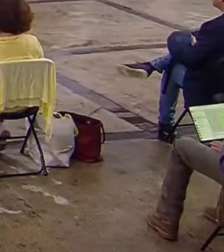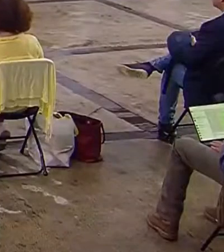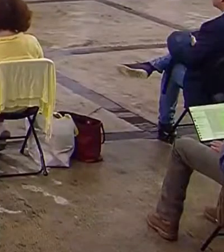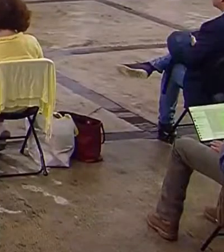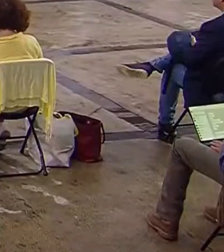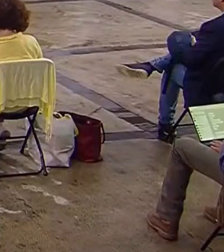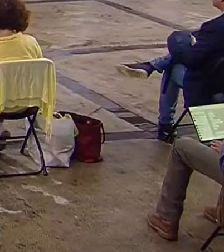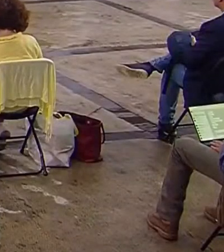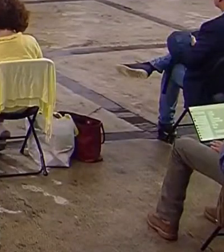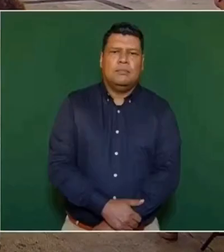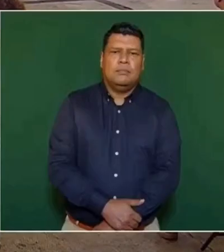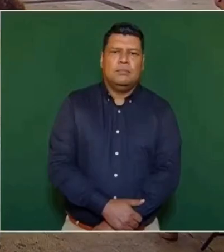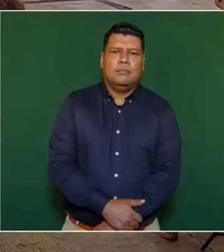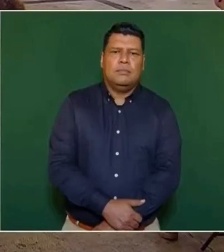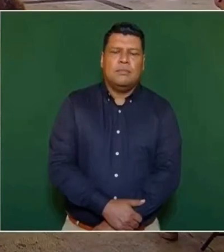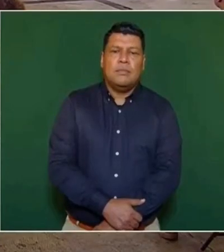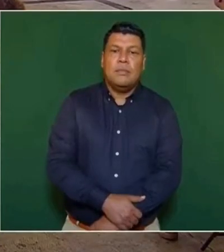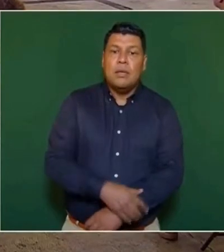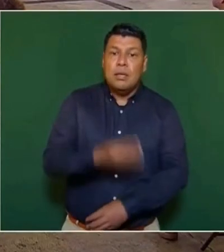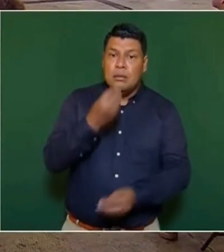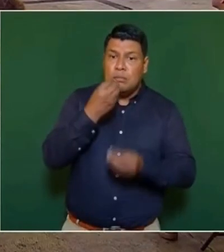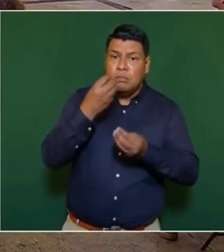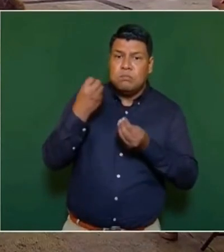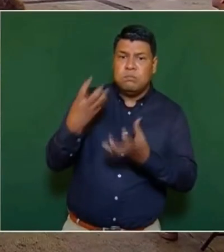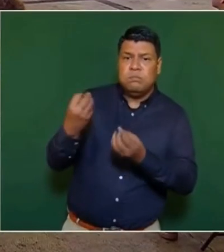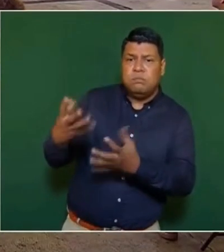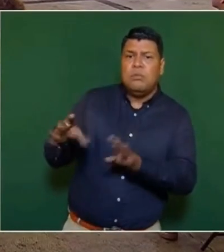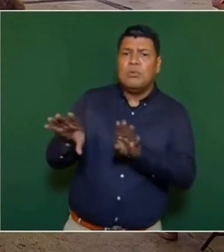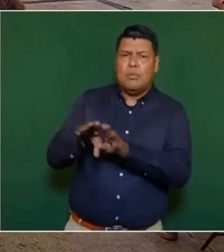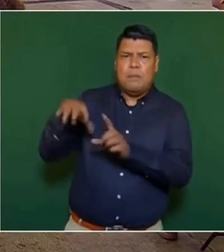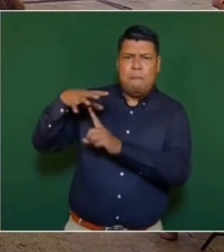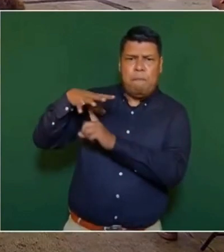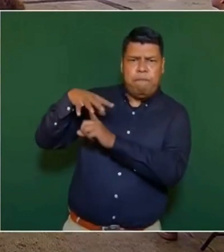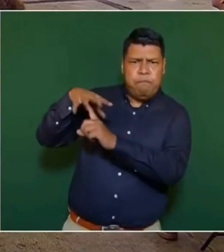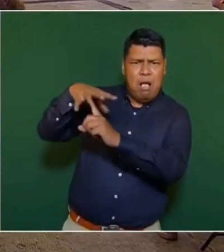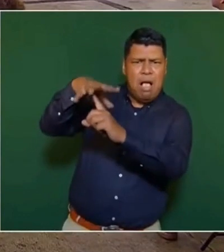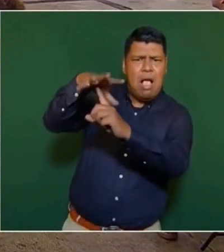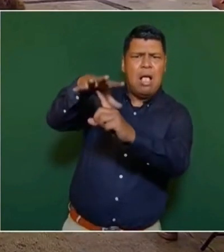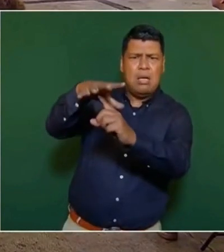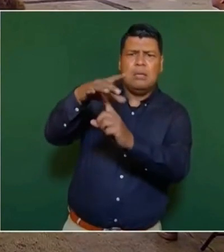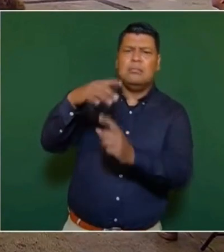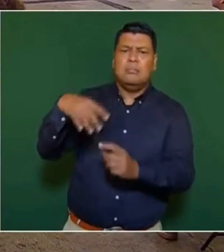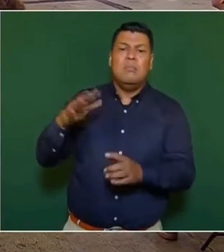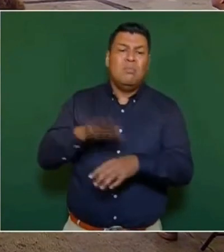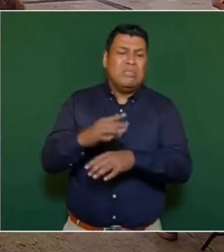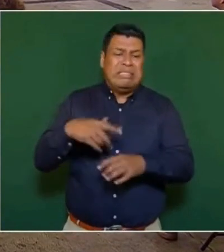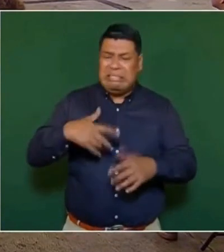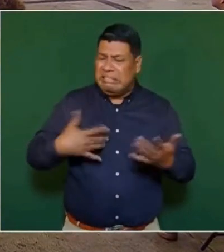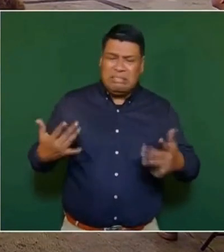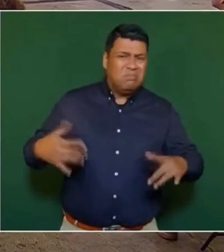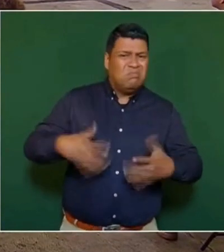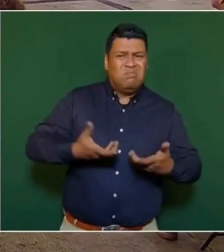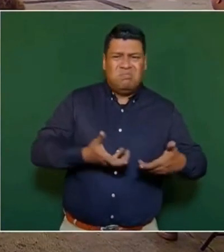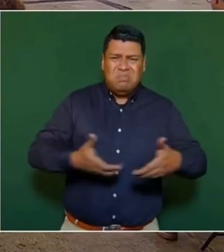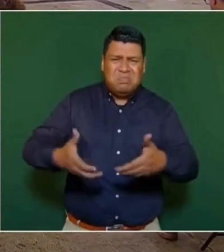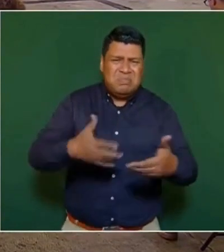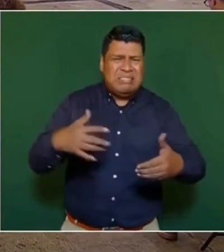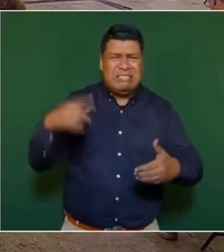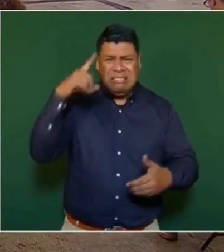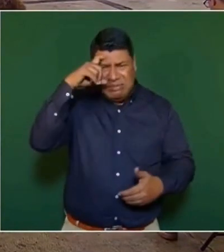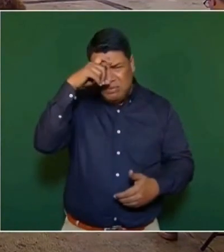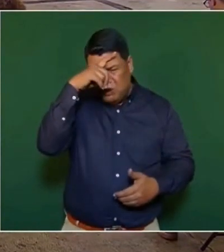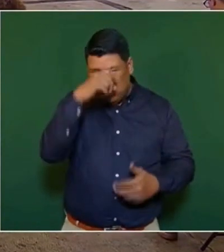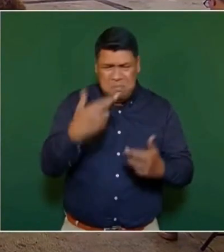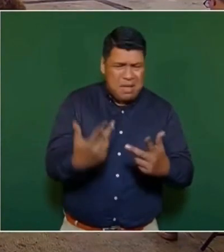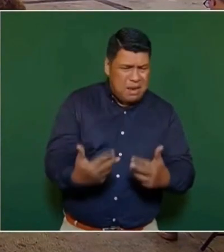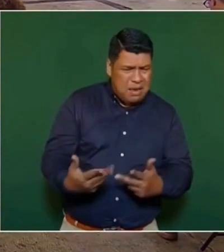Se nos está dificultando un poco el traslado hacia los lugares altos por la cuestión del el estado del tiempo, ¿no? Pero son